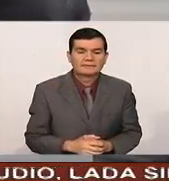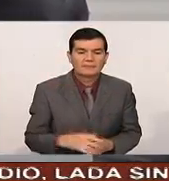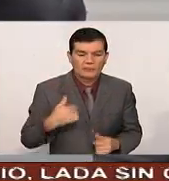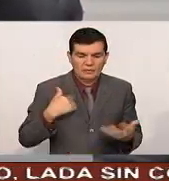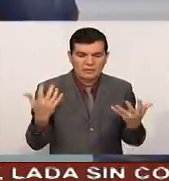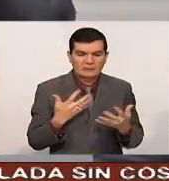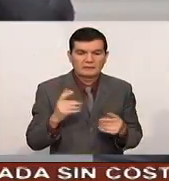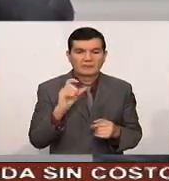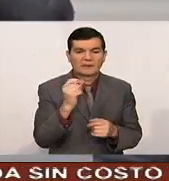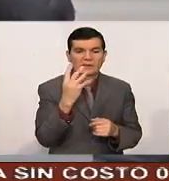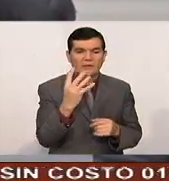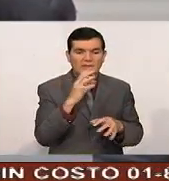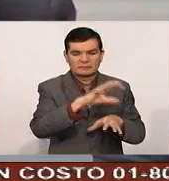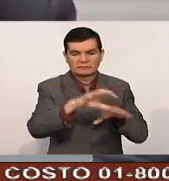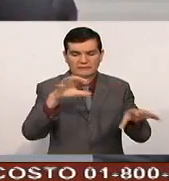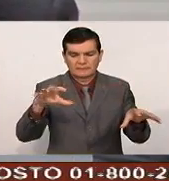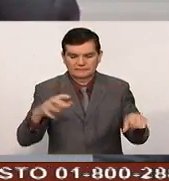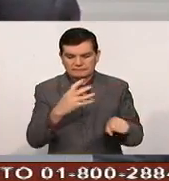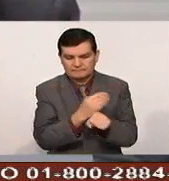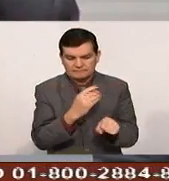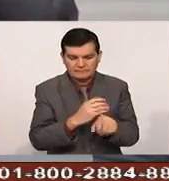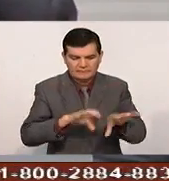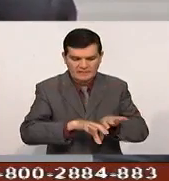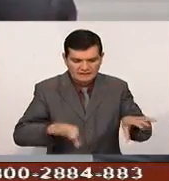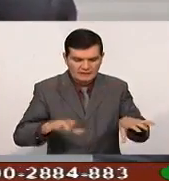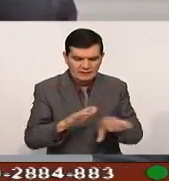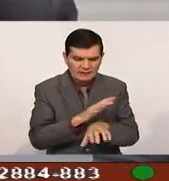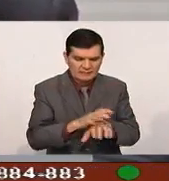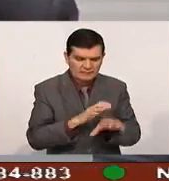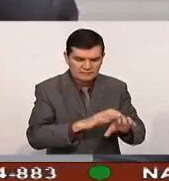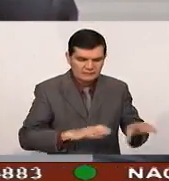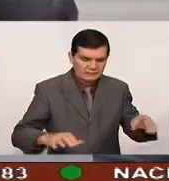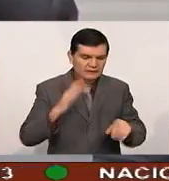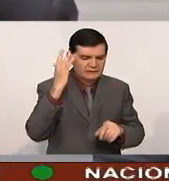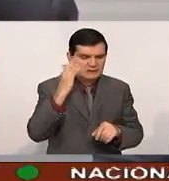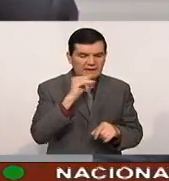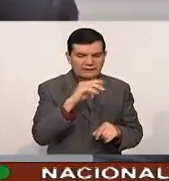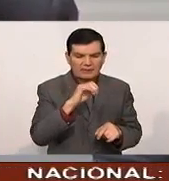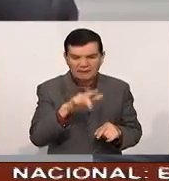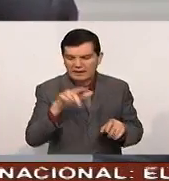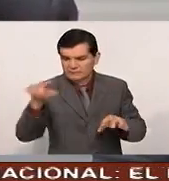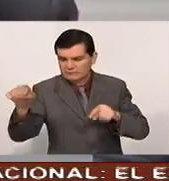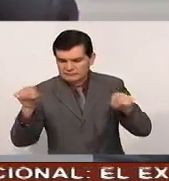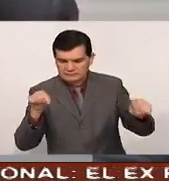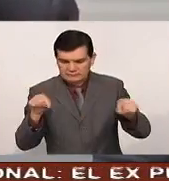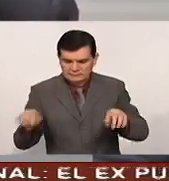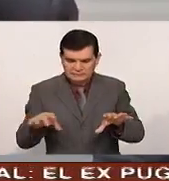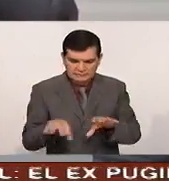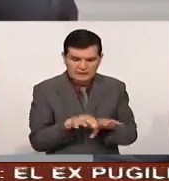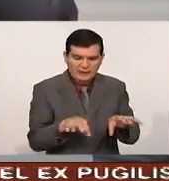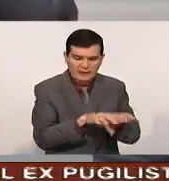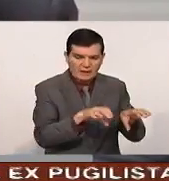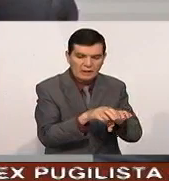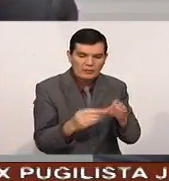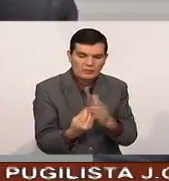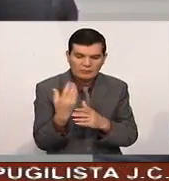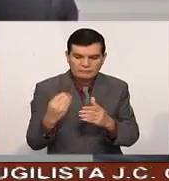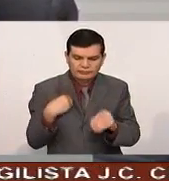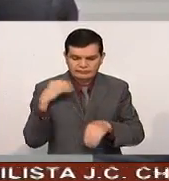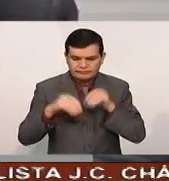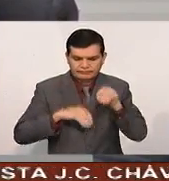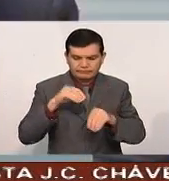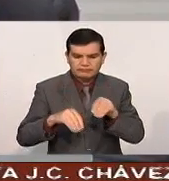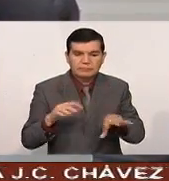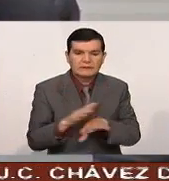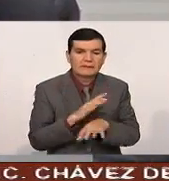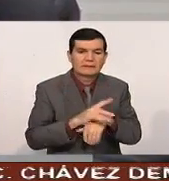Realizaremos 24 cambios y reforzamientos de tubo entre los tanques Santa Isabel y Pericos para el control